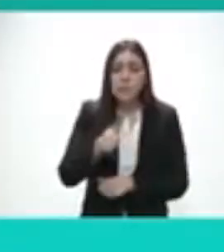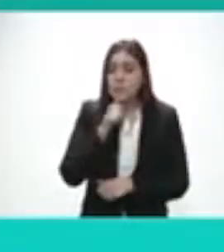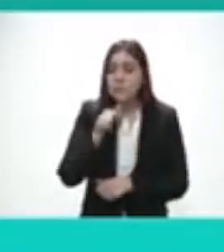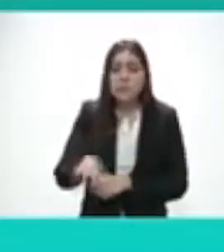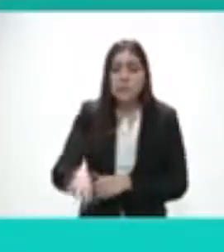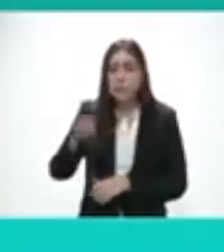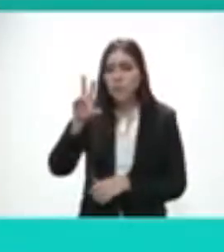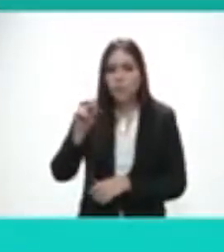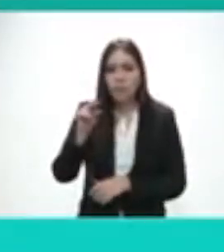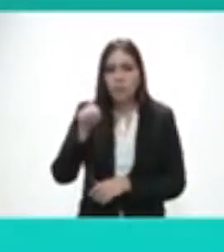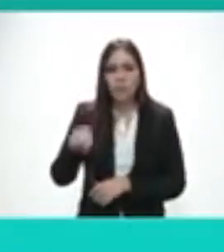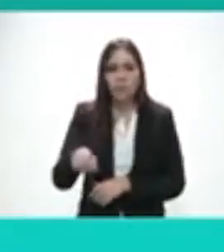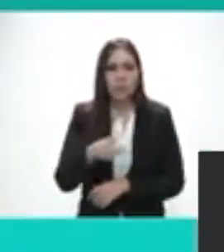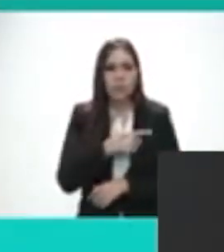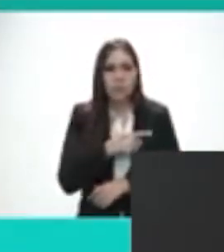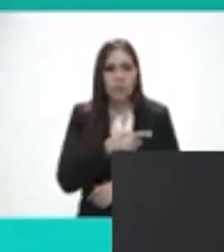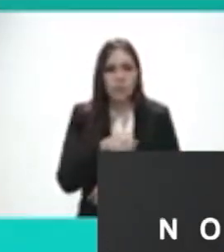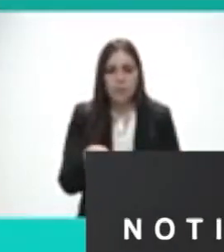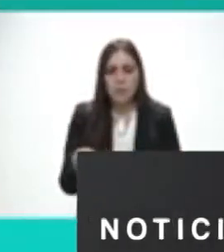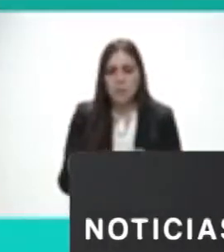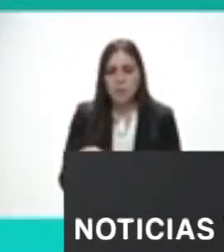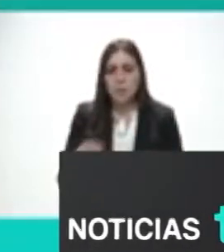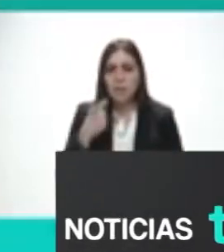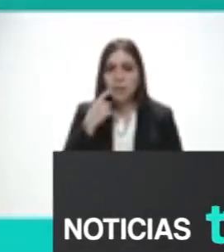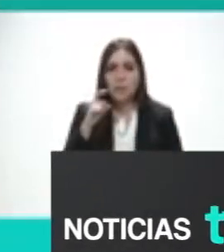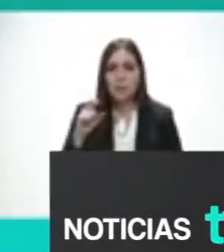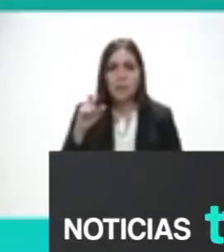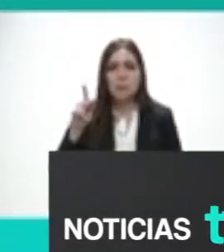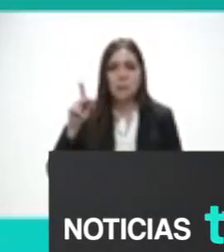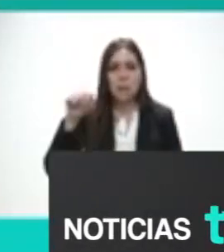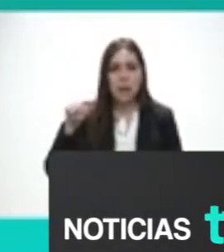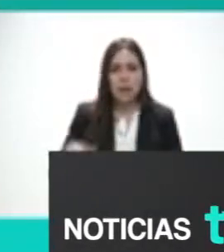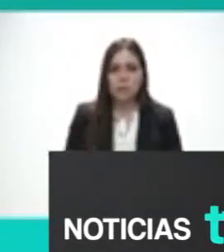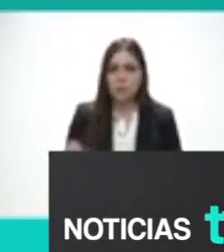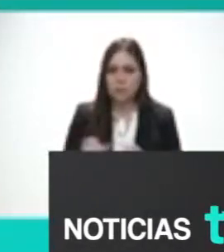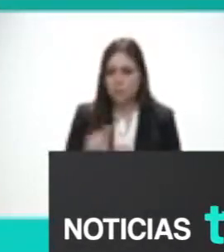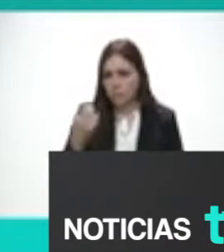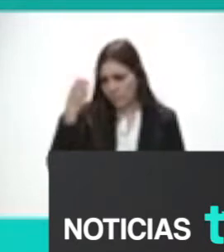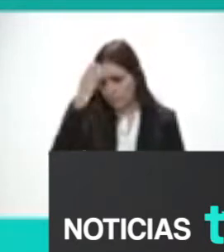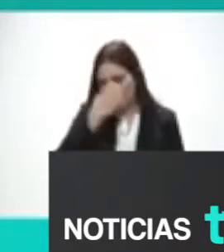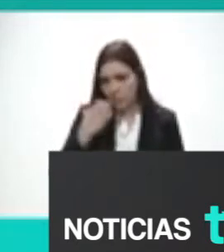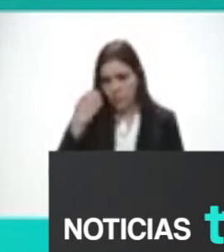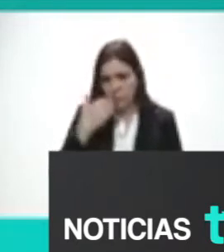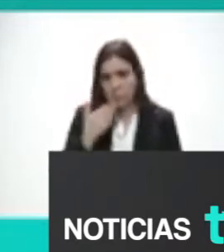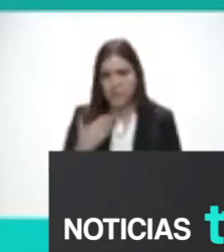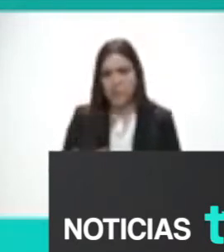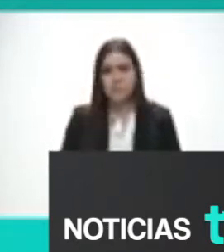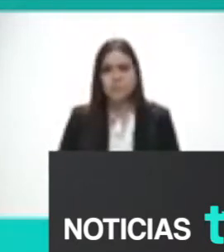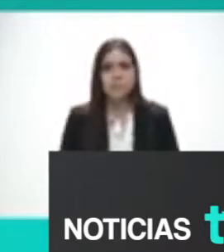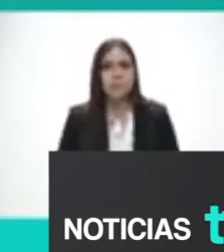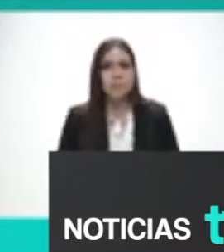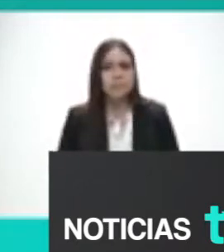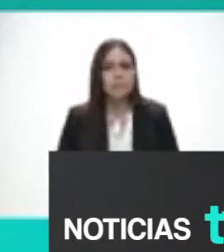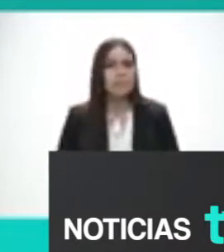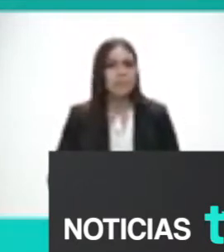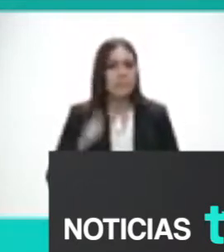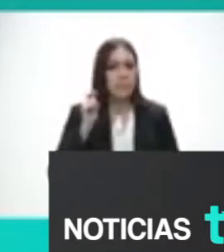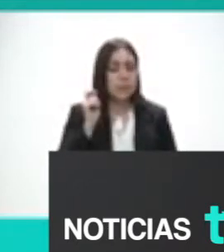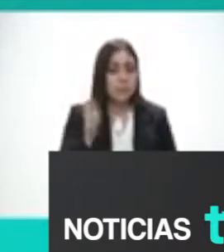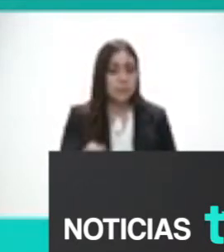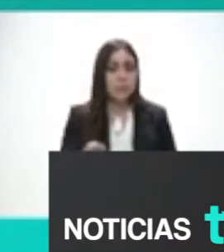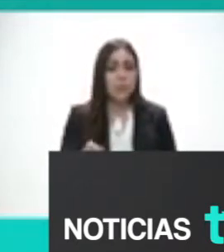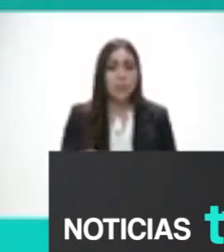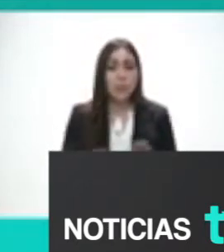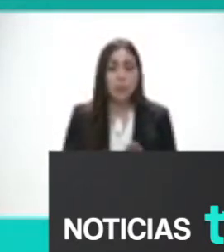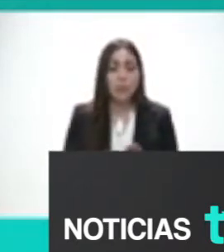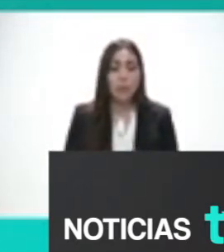INAI. Y hubo una táctica que también merece estadística, que es aclare usted, así como está